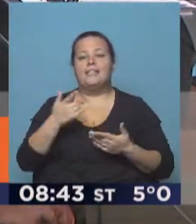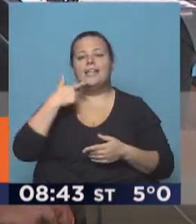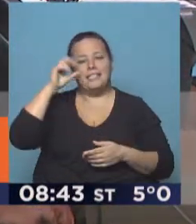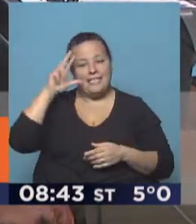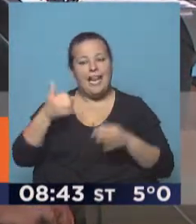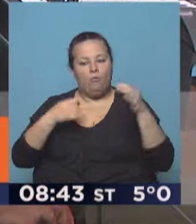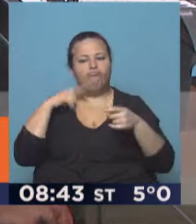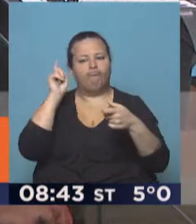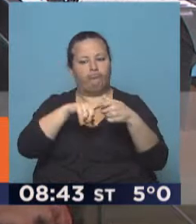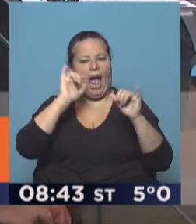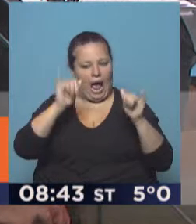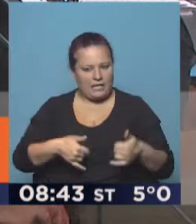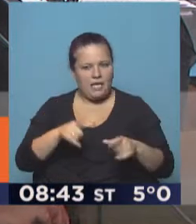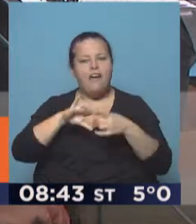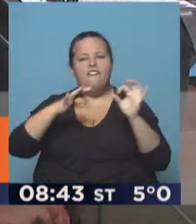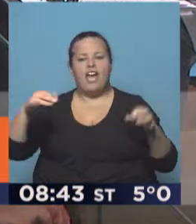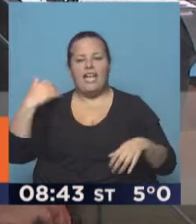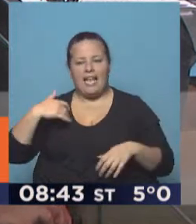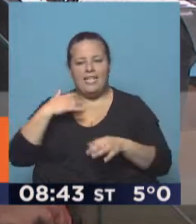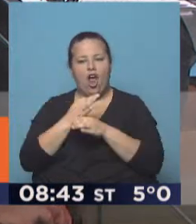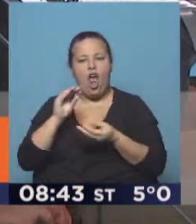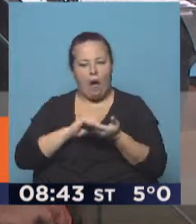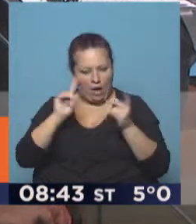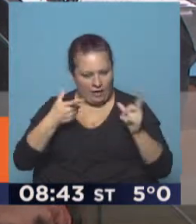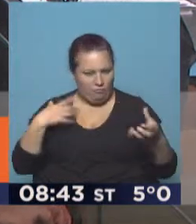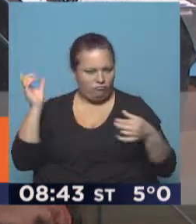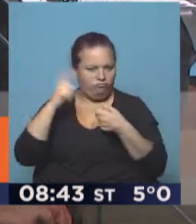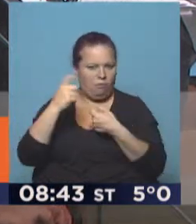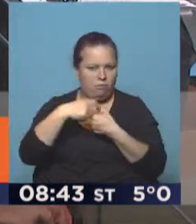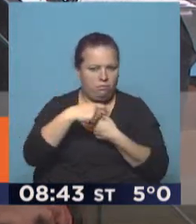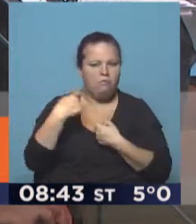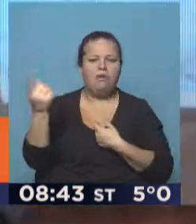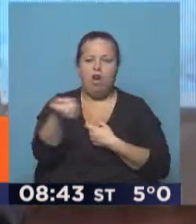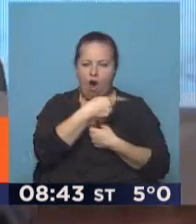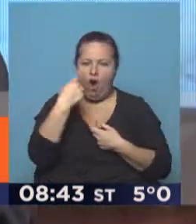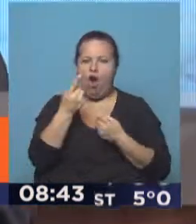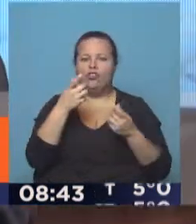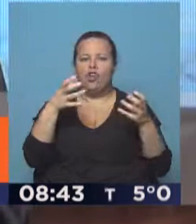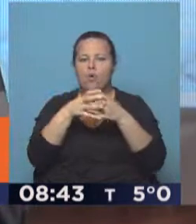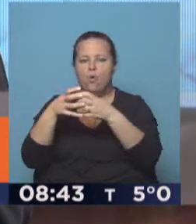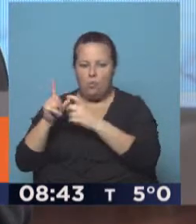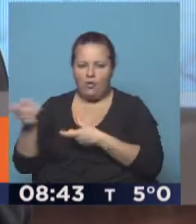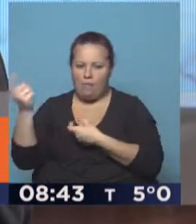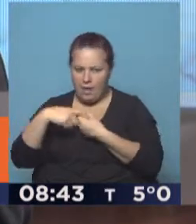Justicia, nos adherimos, así como la Federación Argentina de Colegios de Abogados, y después se fueron adhiriendo una serie de